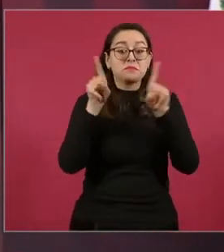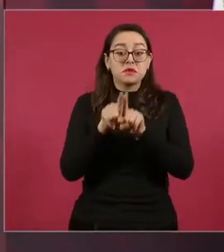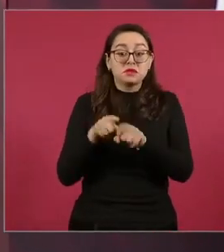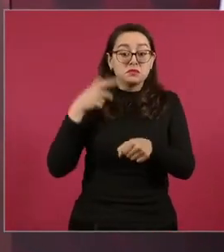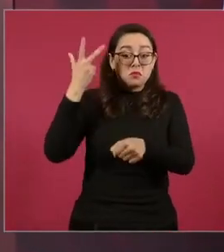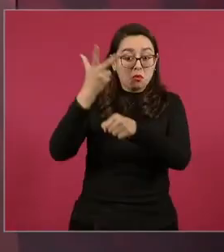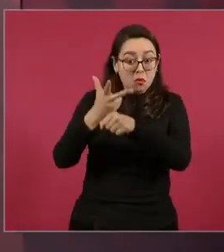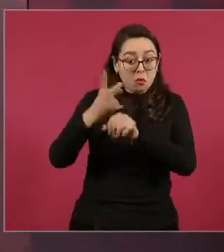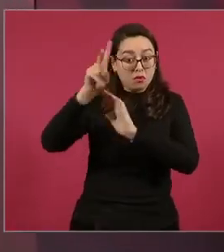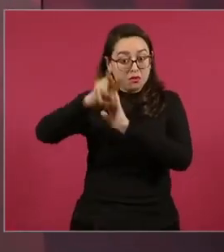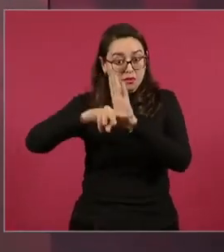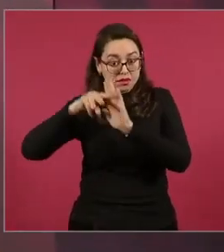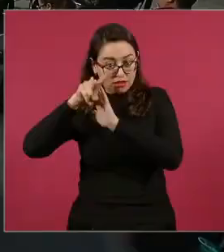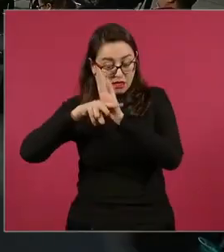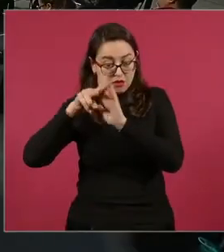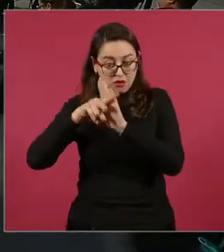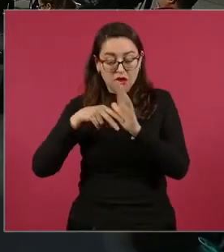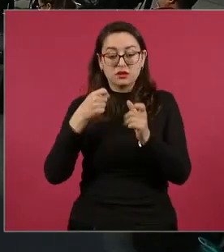grabaciones,